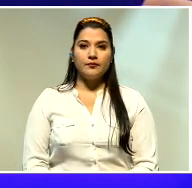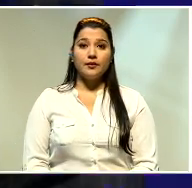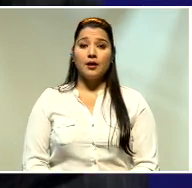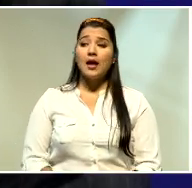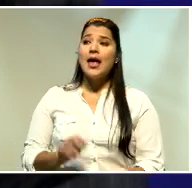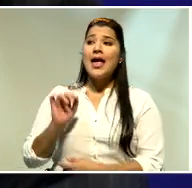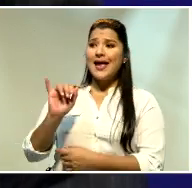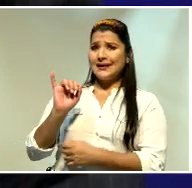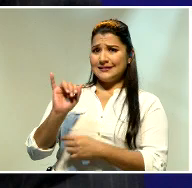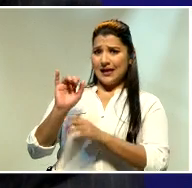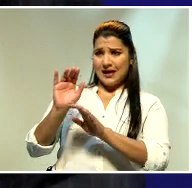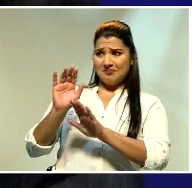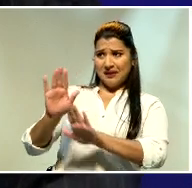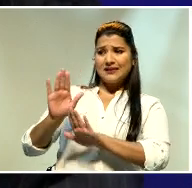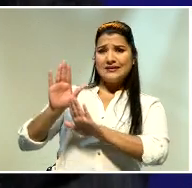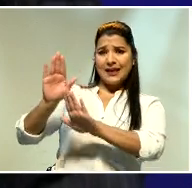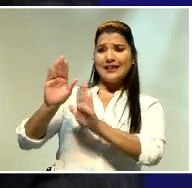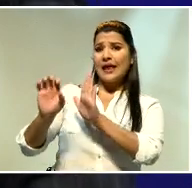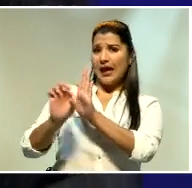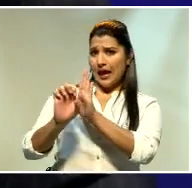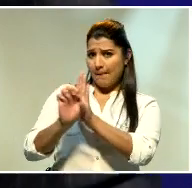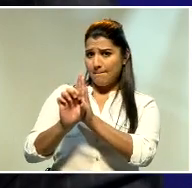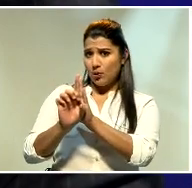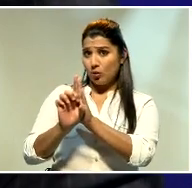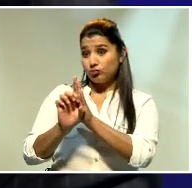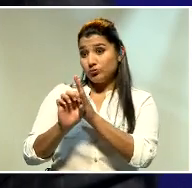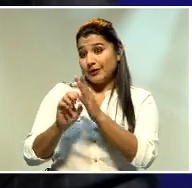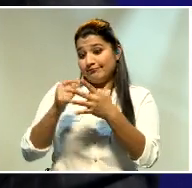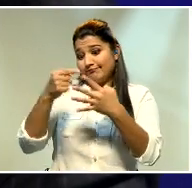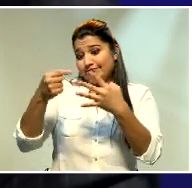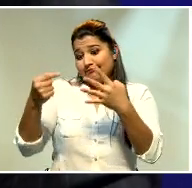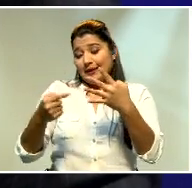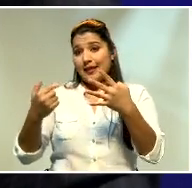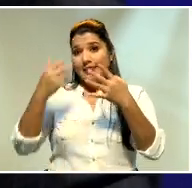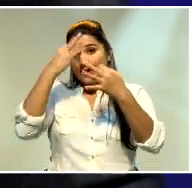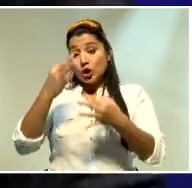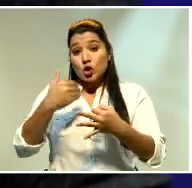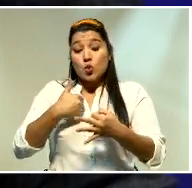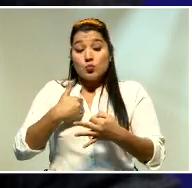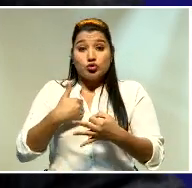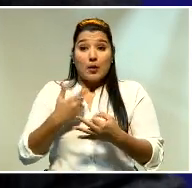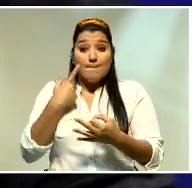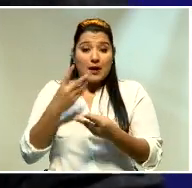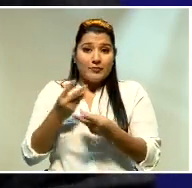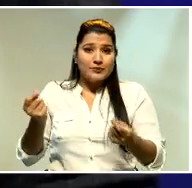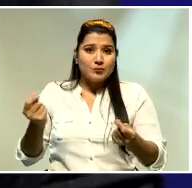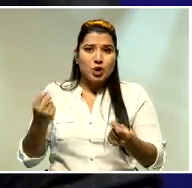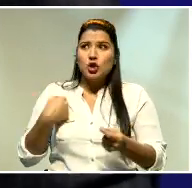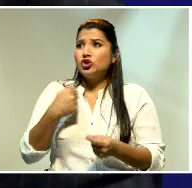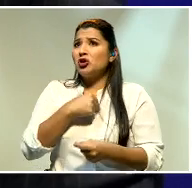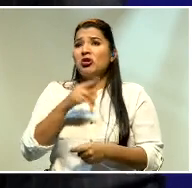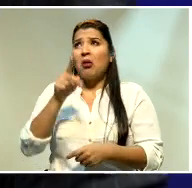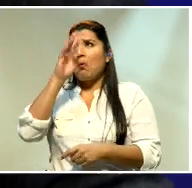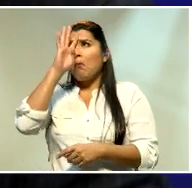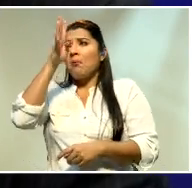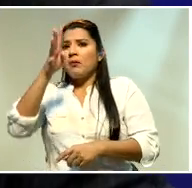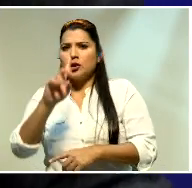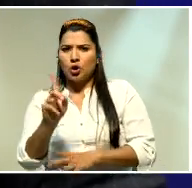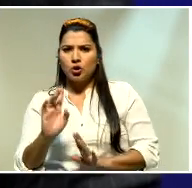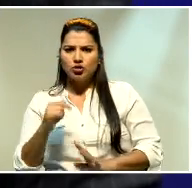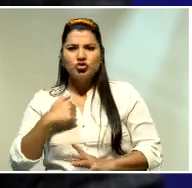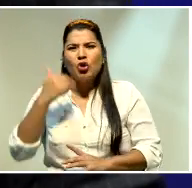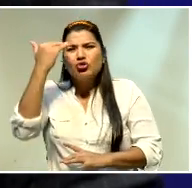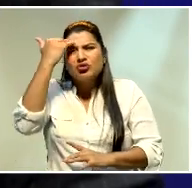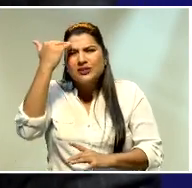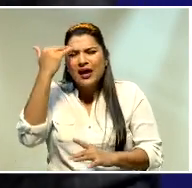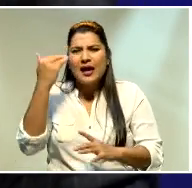Ernesto, esos son excelentes ejemplos de cosas, de decisiones que hay que tomar para resolver. Nada de eso es antojadizo, yo sé que todos esos